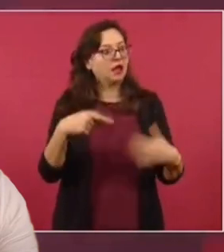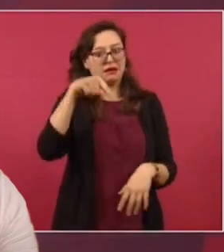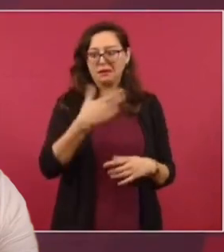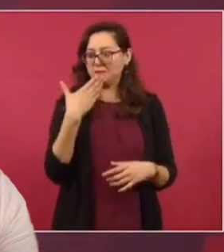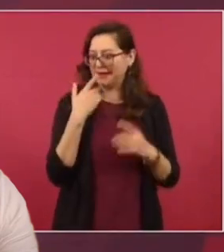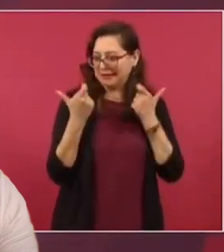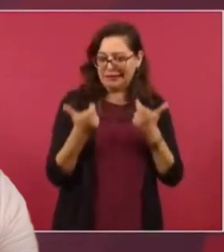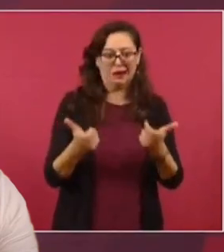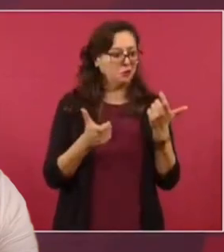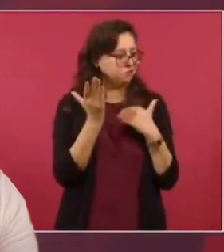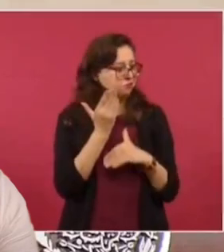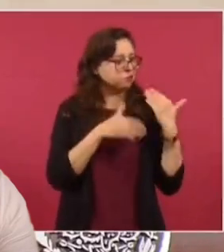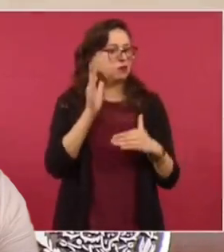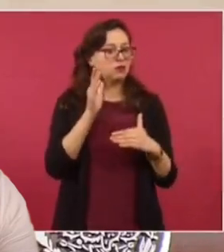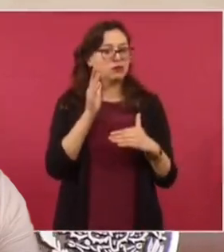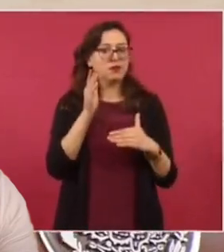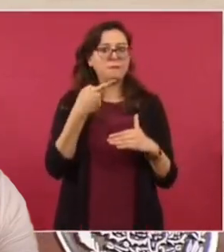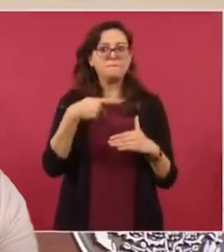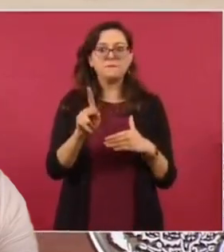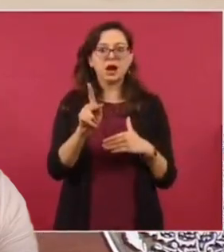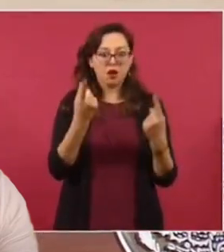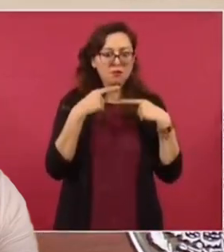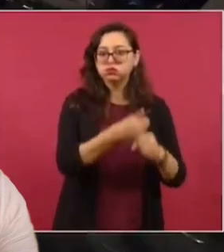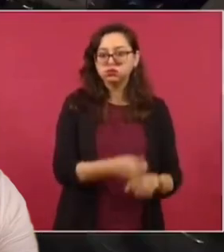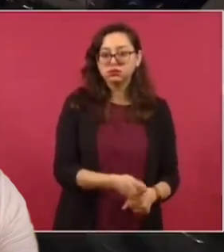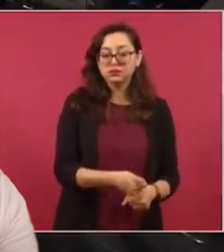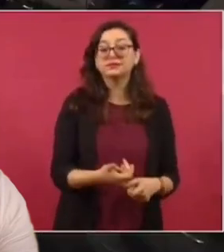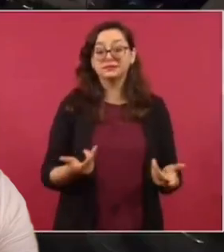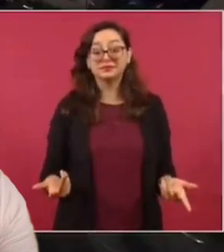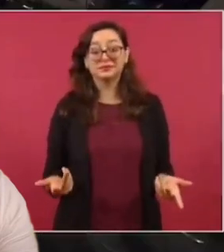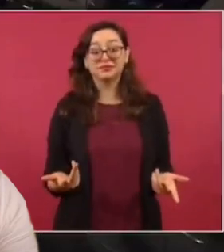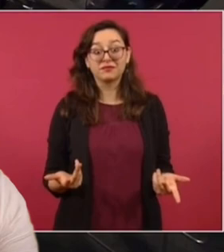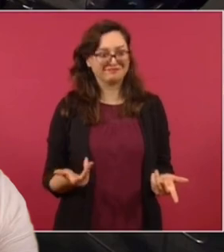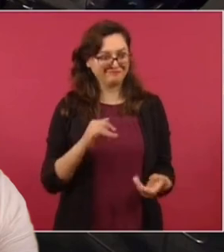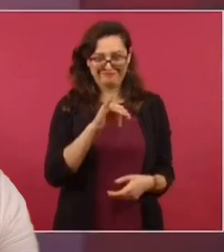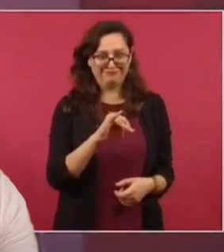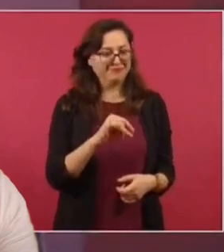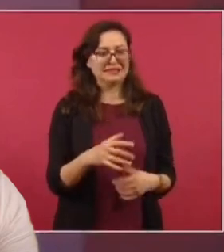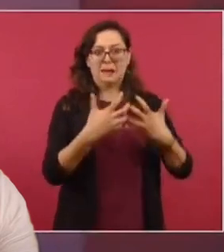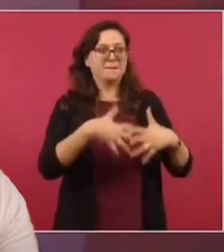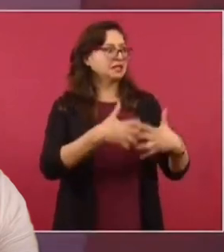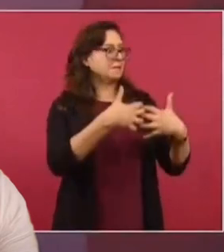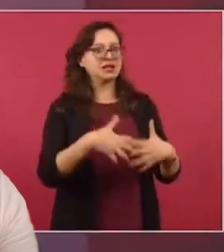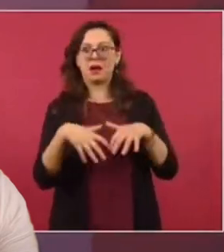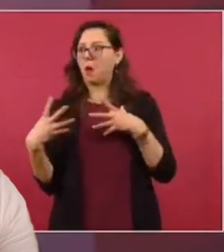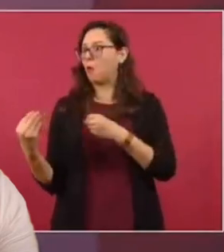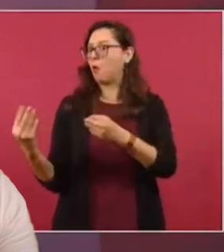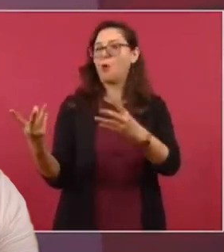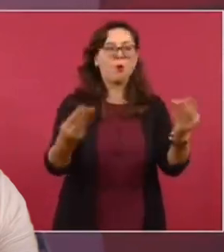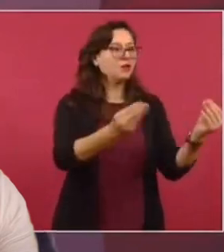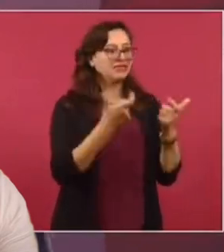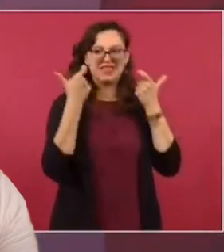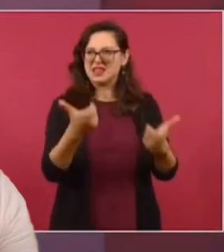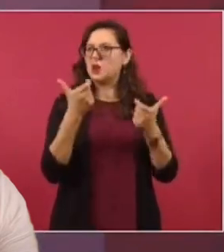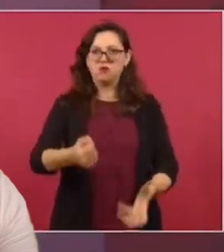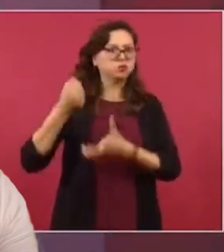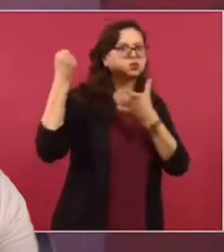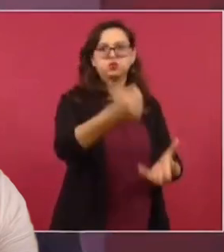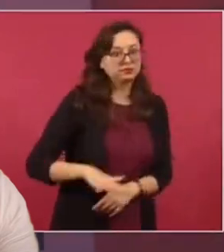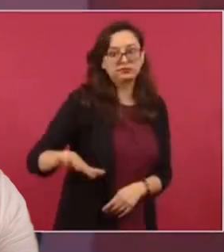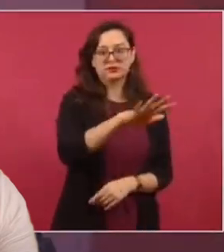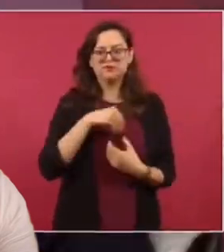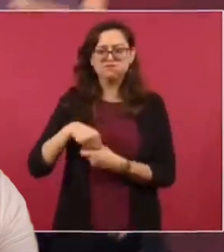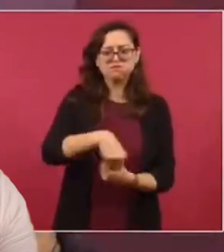así, de que como tienen mucha inversión, crecimiento, pues ha llegado mucha